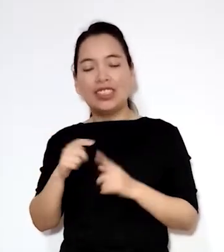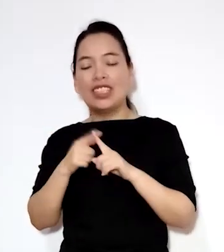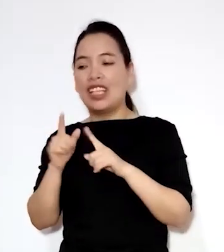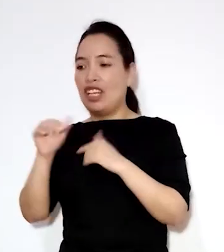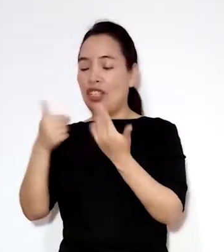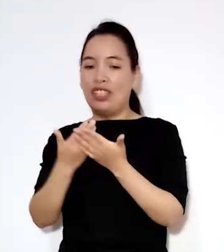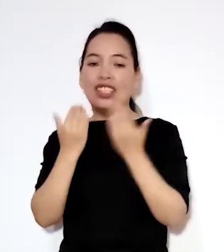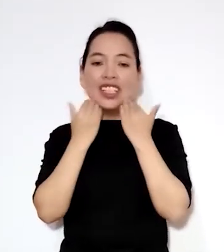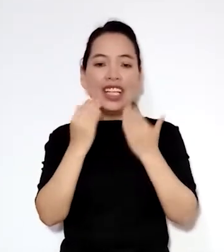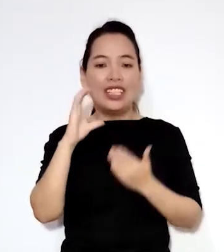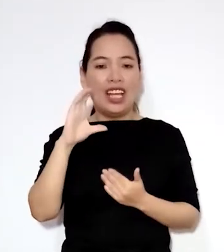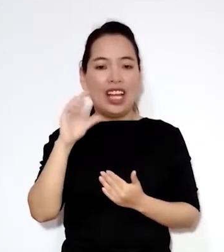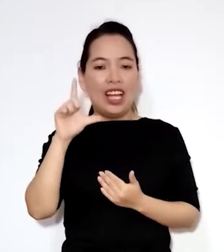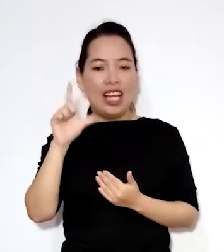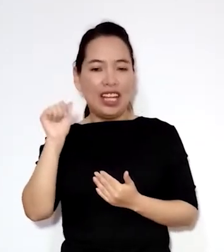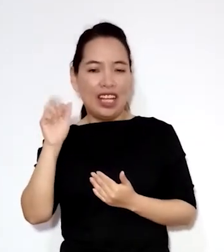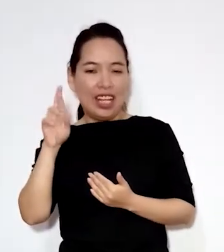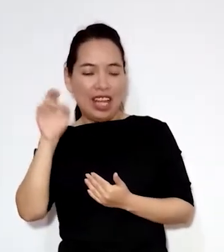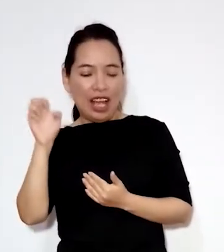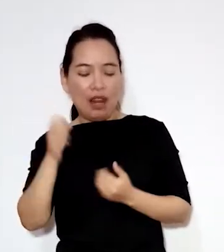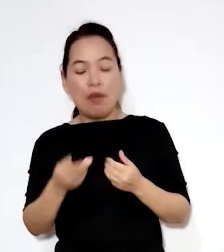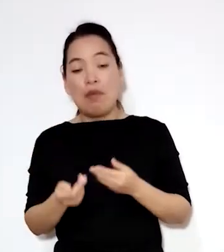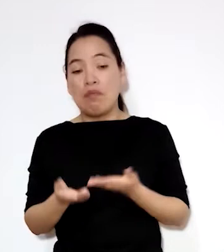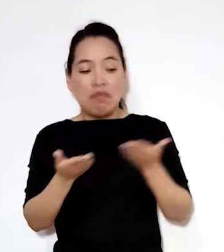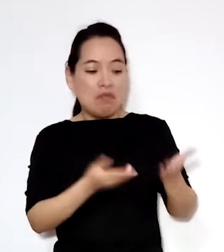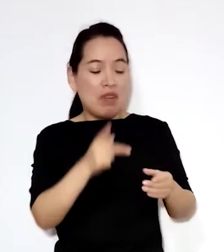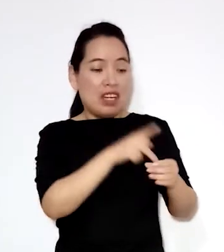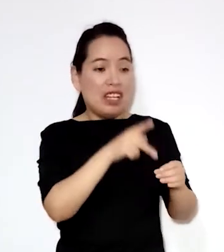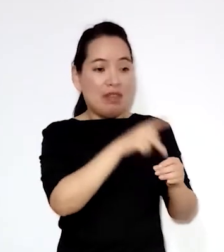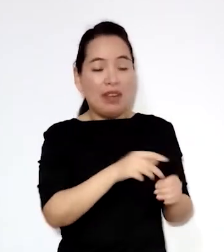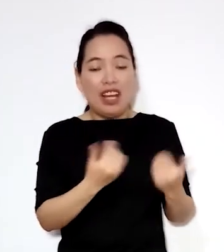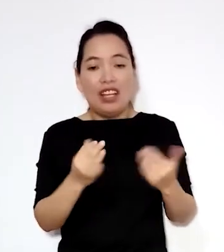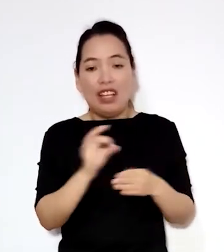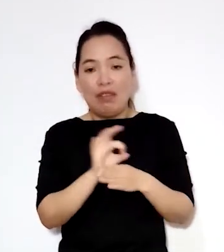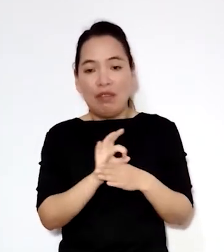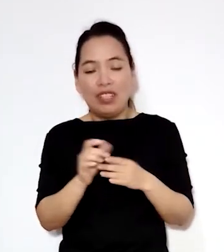presentación. Adelante, Catalina, gracias.